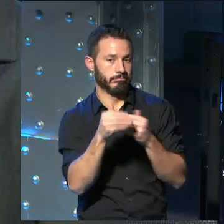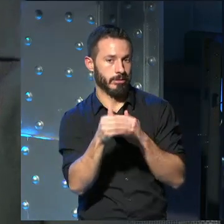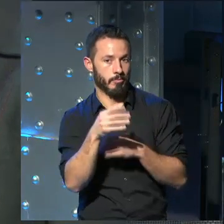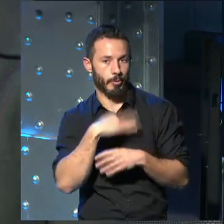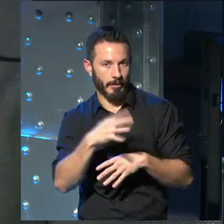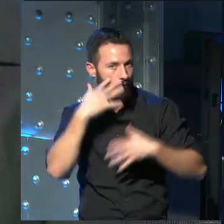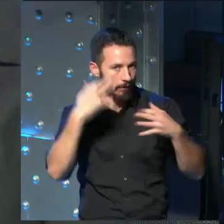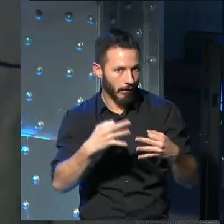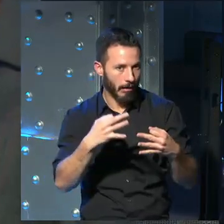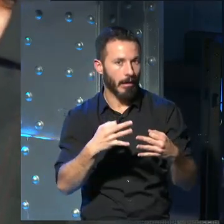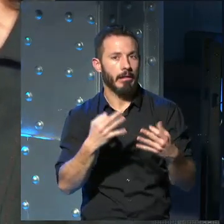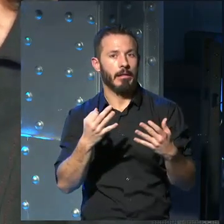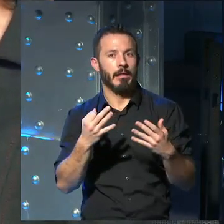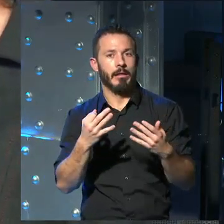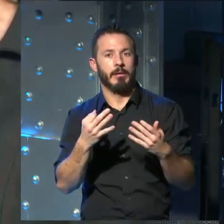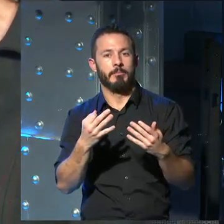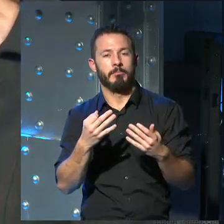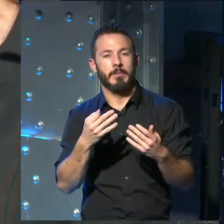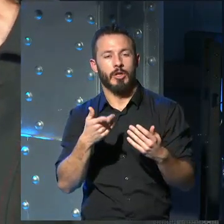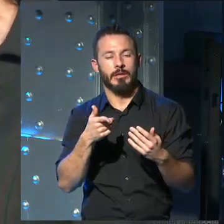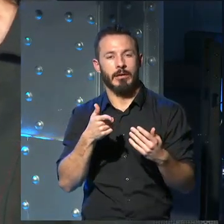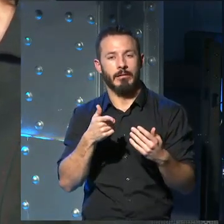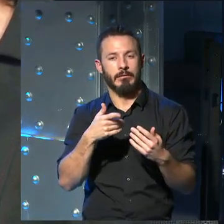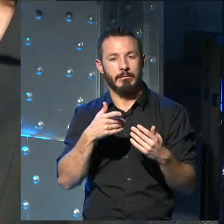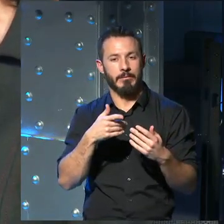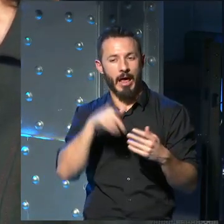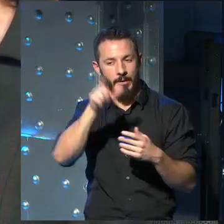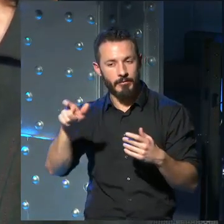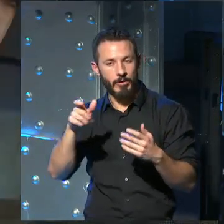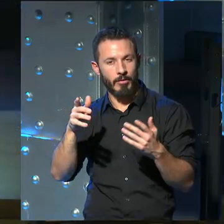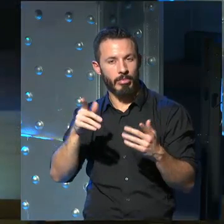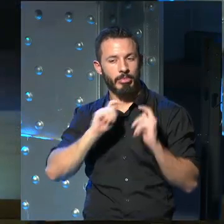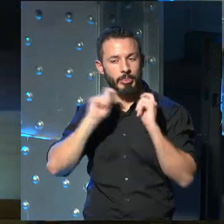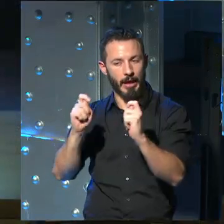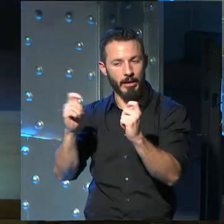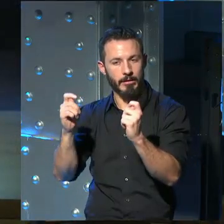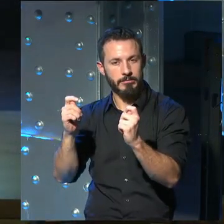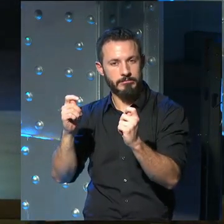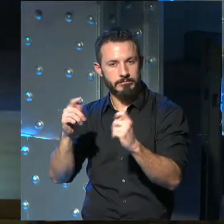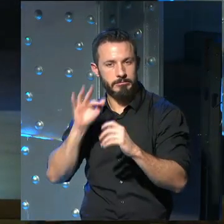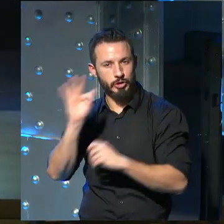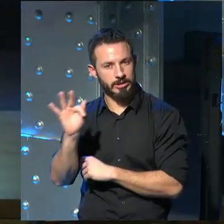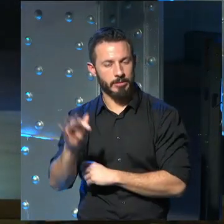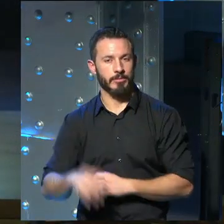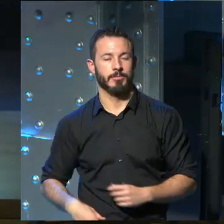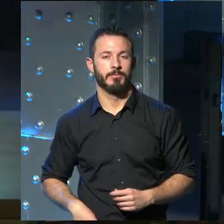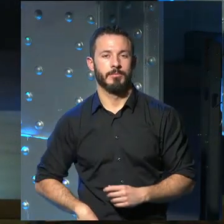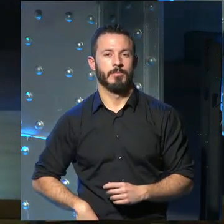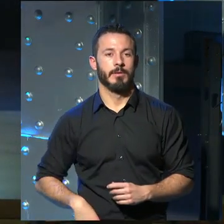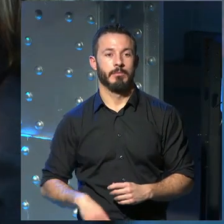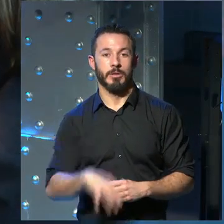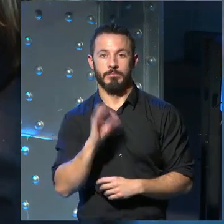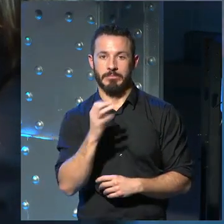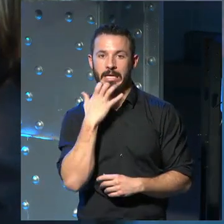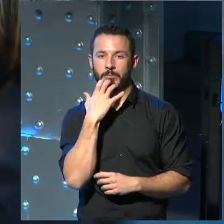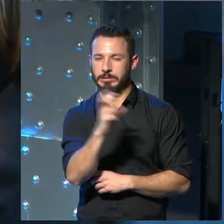ser un hecho, pero que estén de alguna manera beneficiando al ciudadano ya de alguna forma. Bueno, pues la verdad es que hay